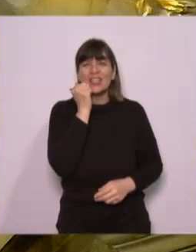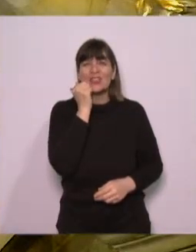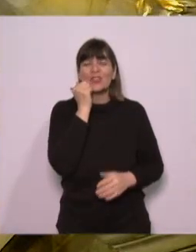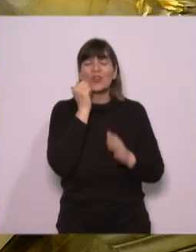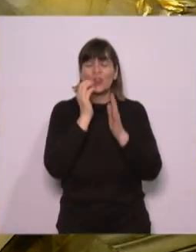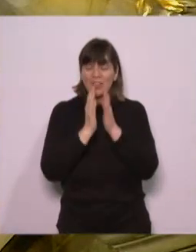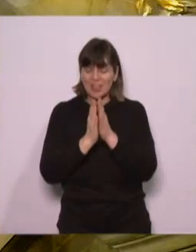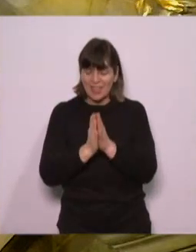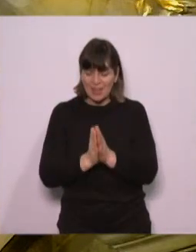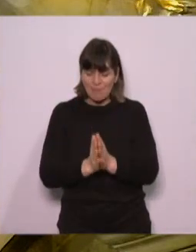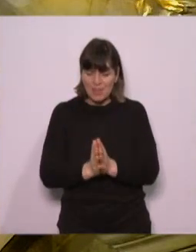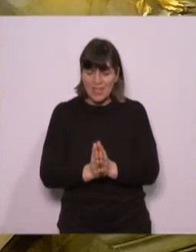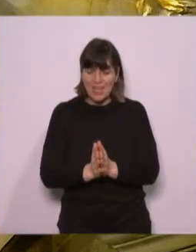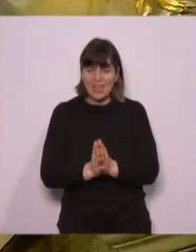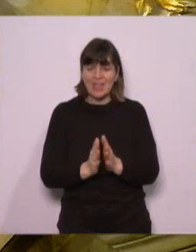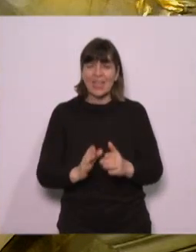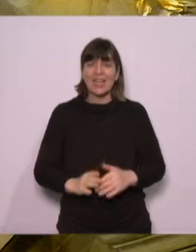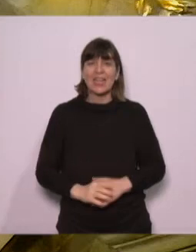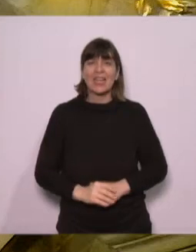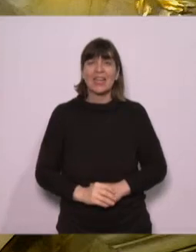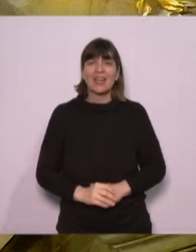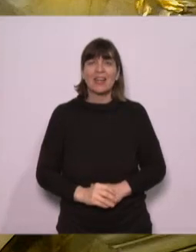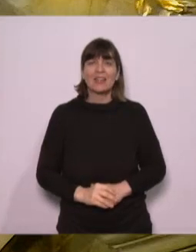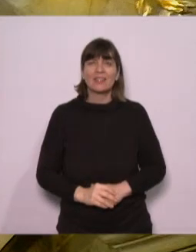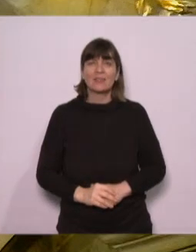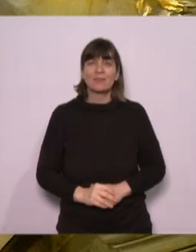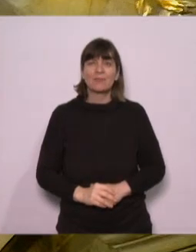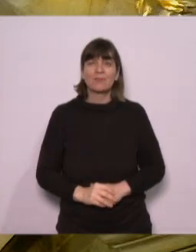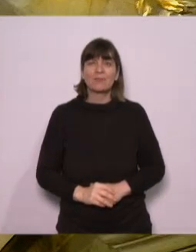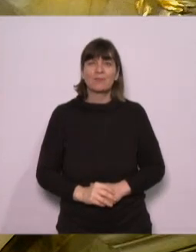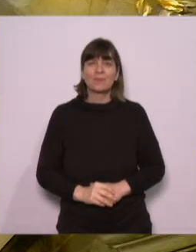Señor, ten piedad. Señor, Señor, ten